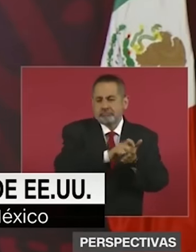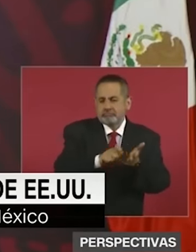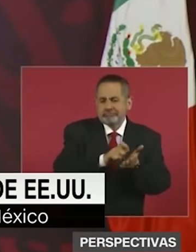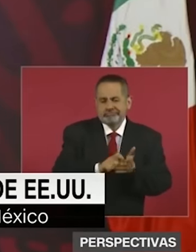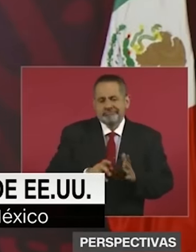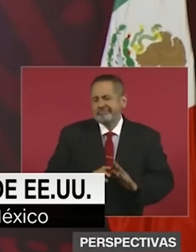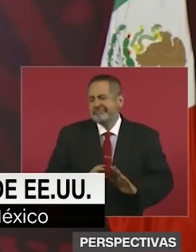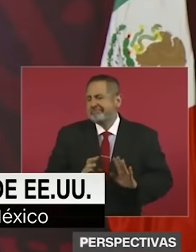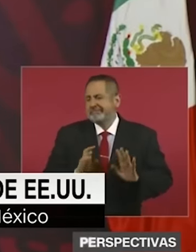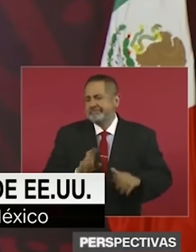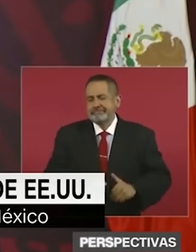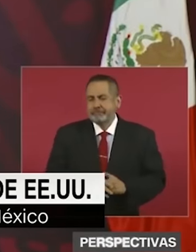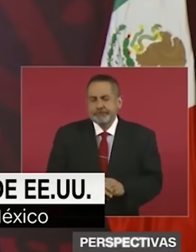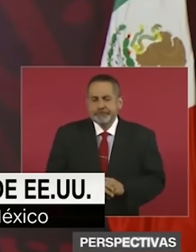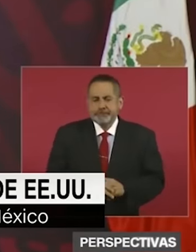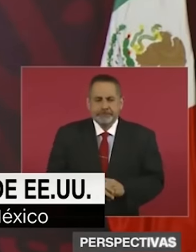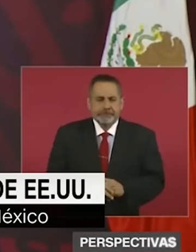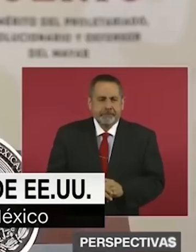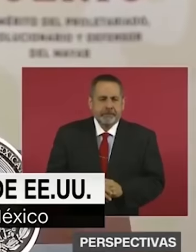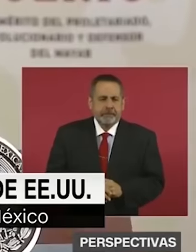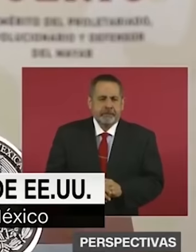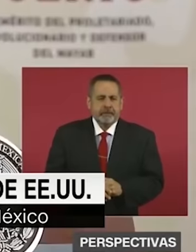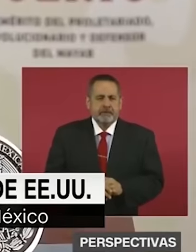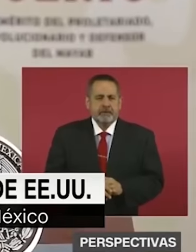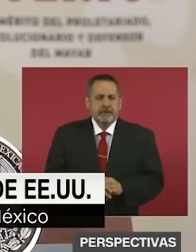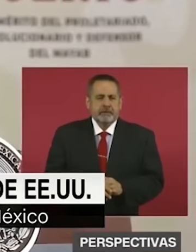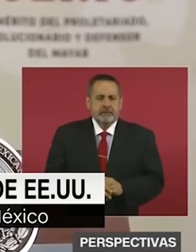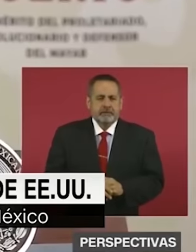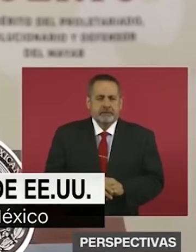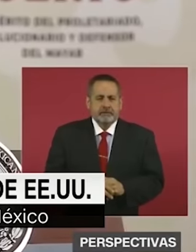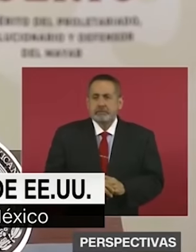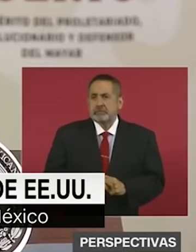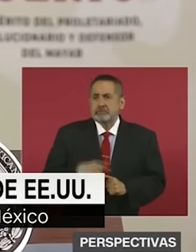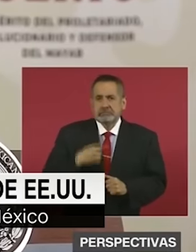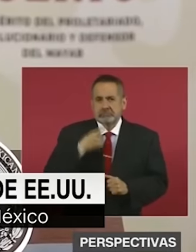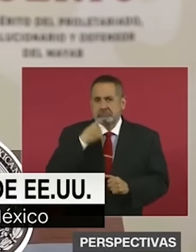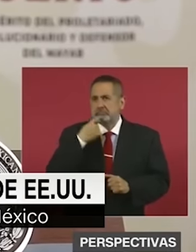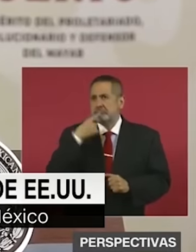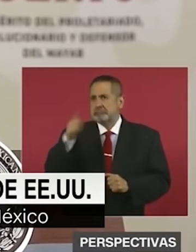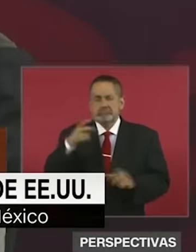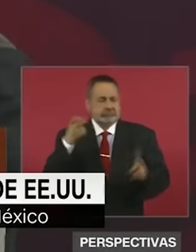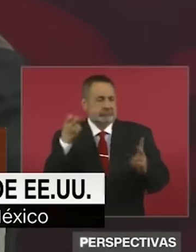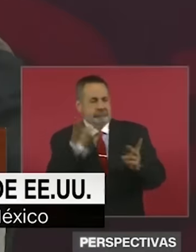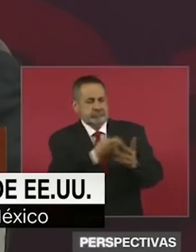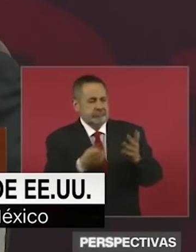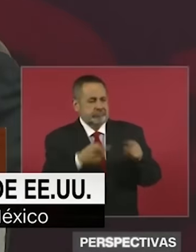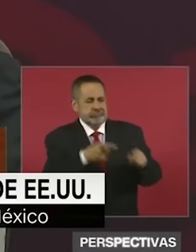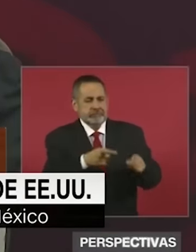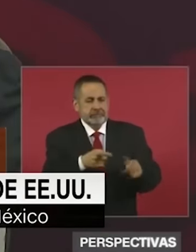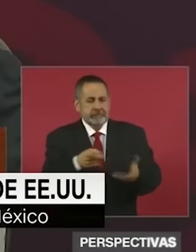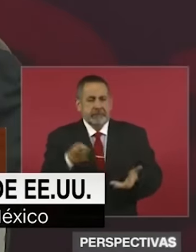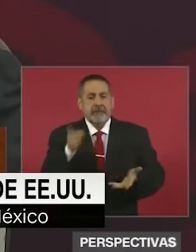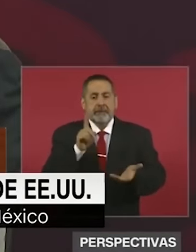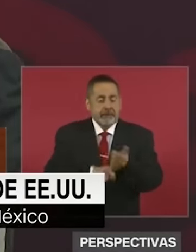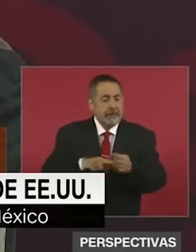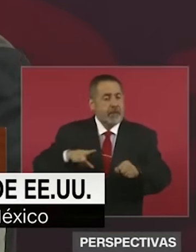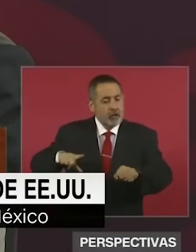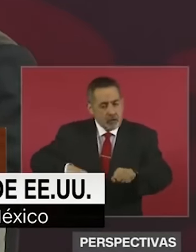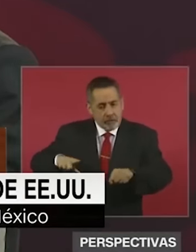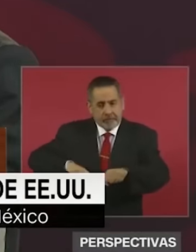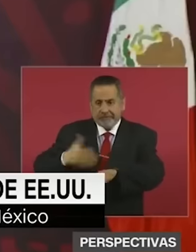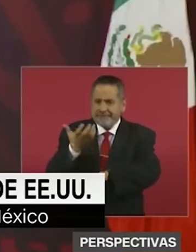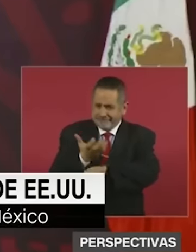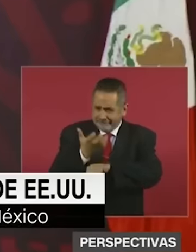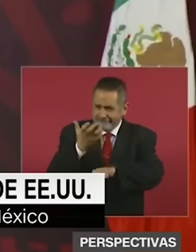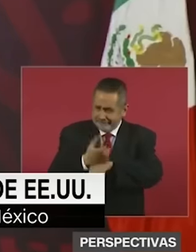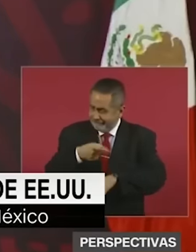periodistas no denuncio a los medios denuncio al al gobierno de Estados